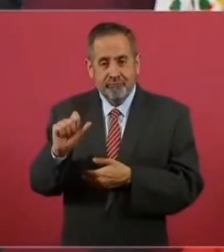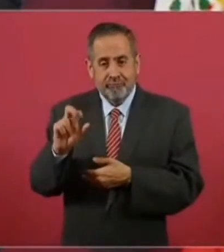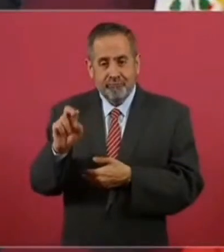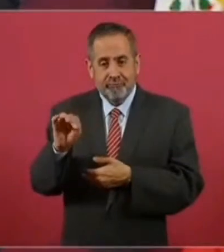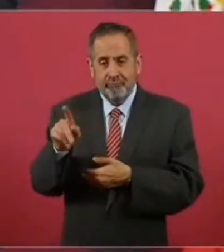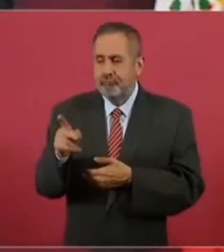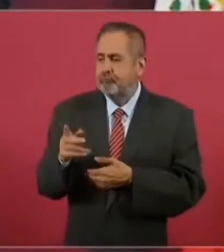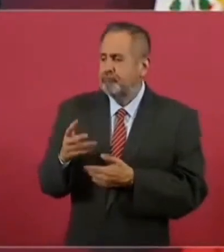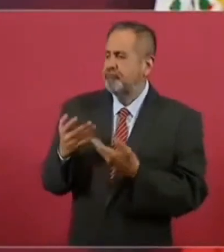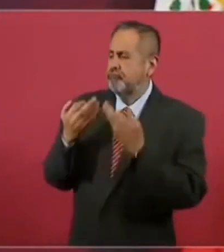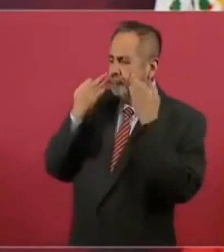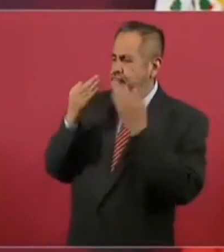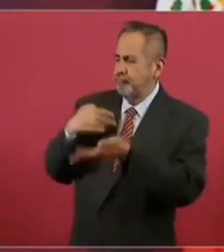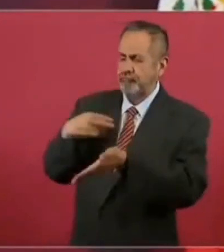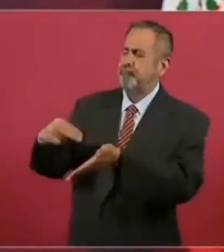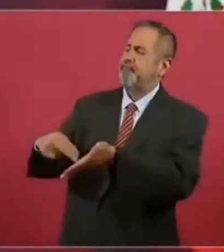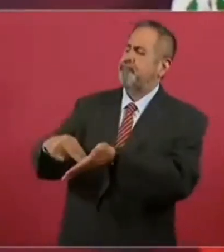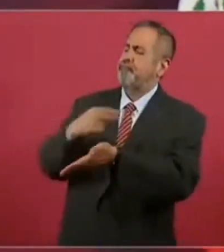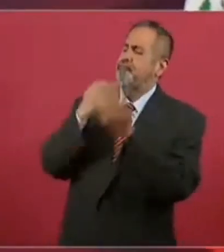Sí, es